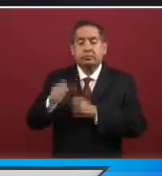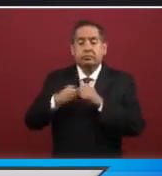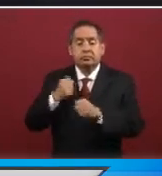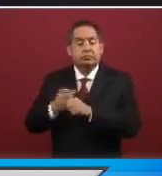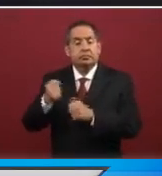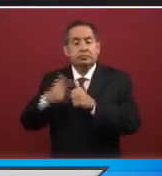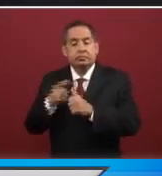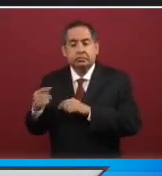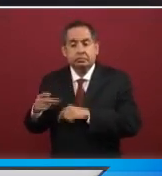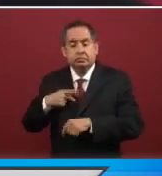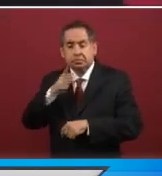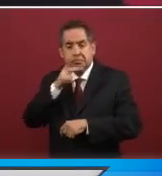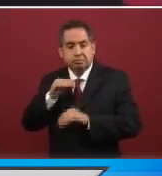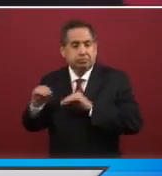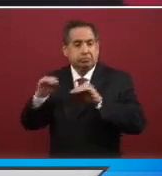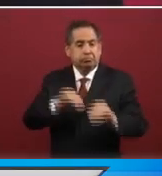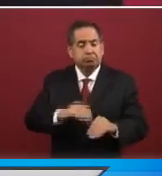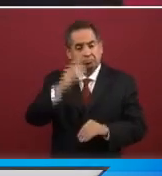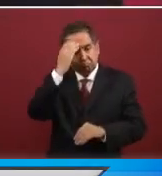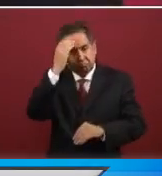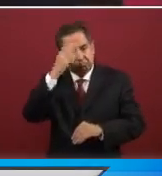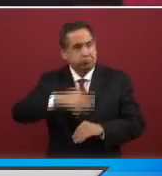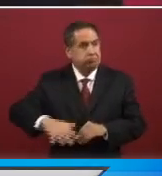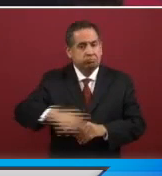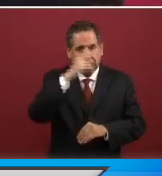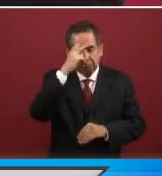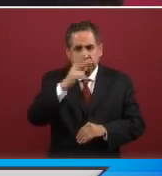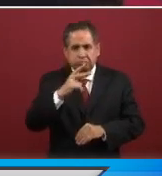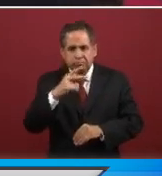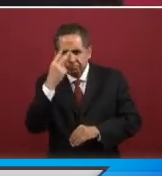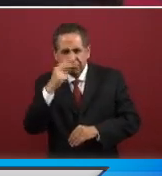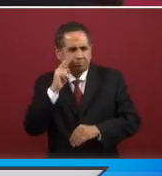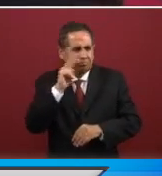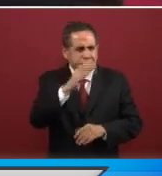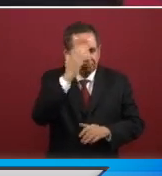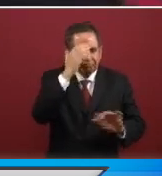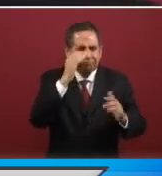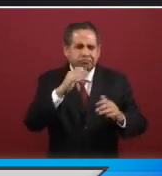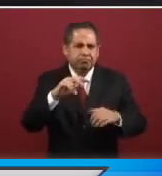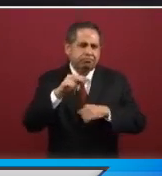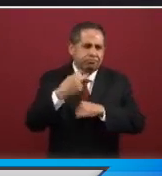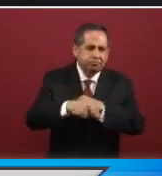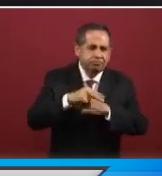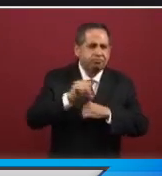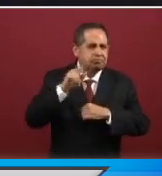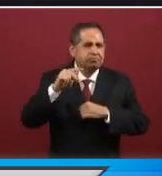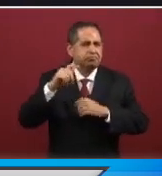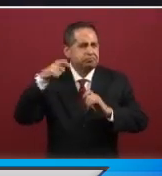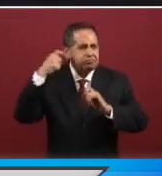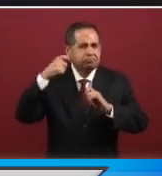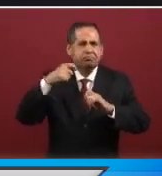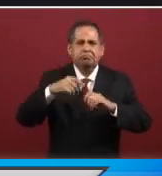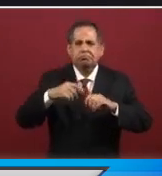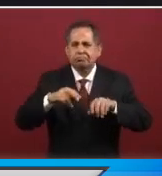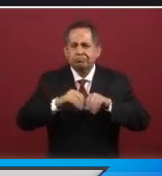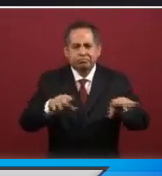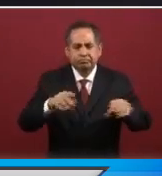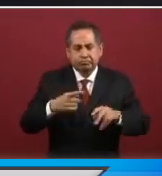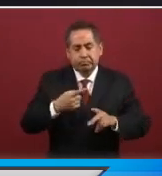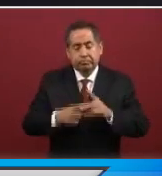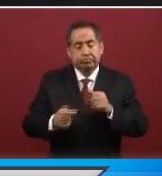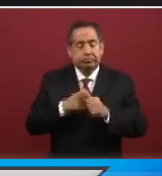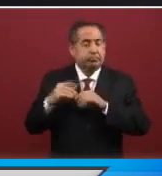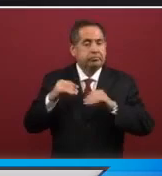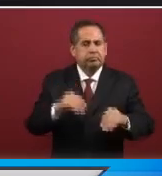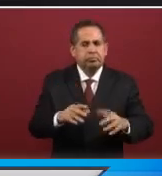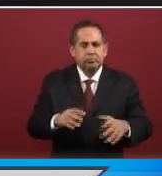del Estado en beneficio de unos cuantos. Este nuevo proyecto se basa en la igualdad, en el bienestar, en el respeto a la soberanía y a la autodeterminación